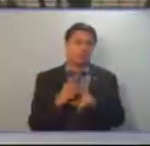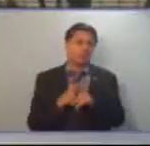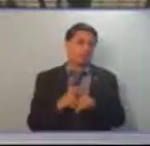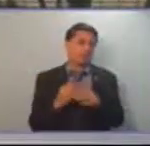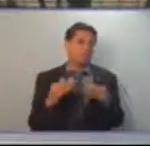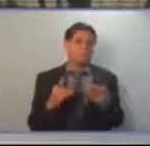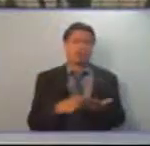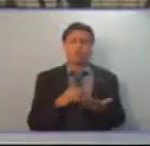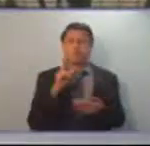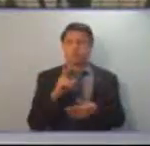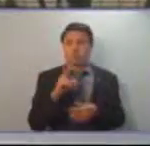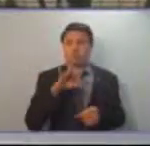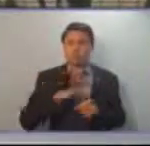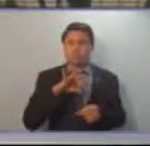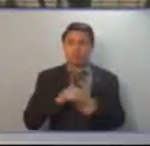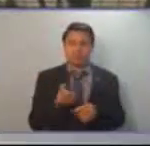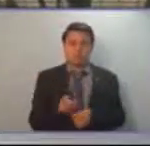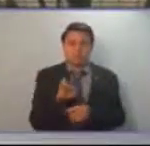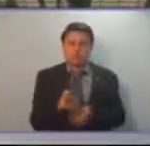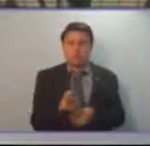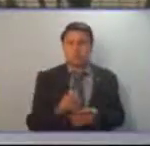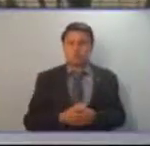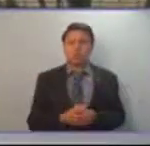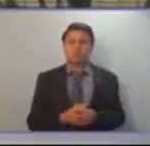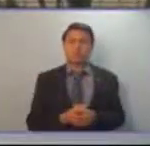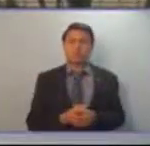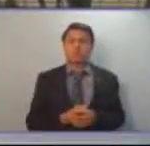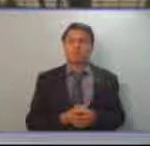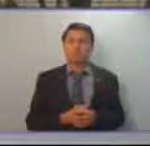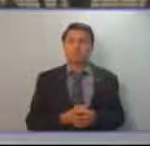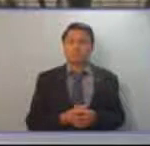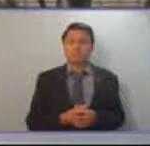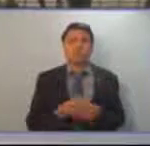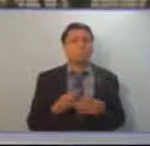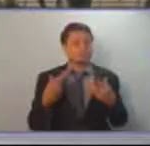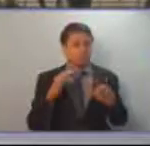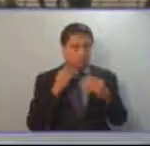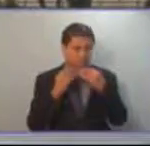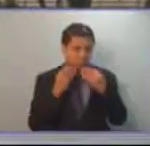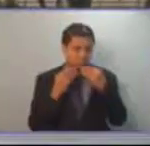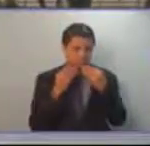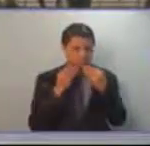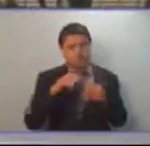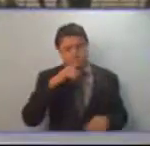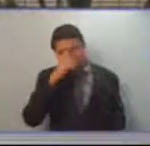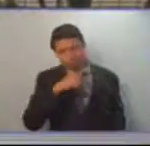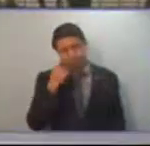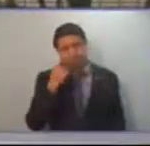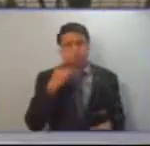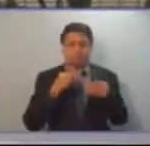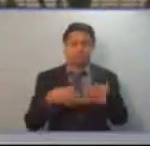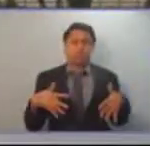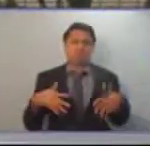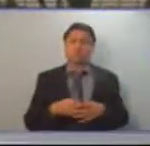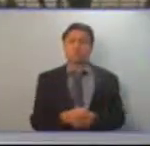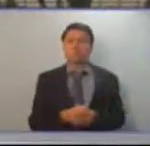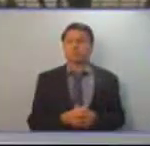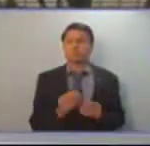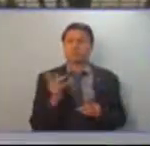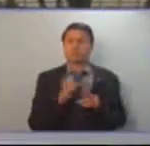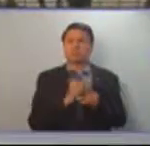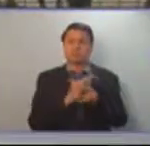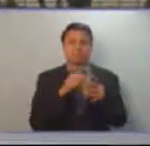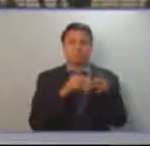tener 2 elecciones seguidas, que dicho sea de paso, es lamentable haber perdido la